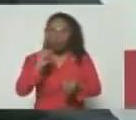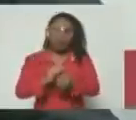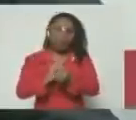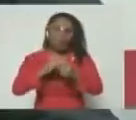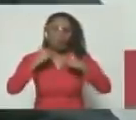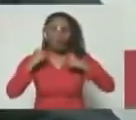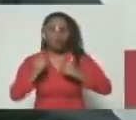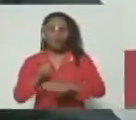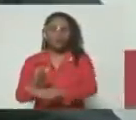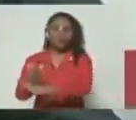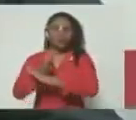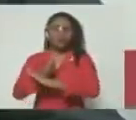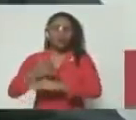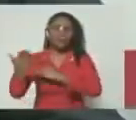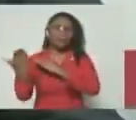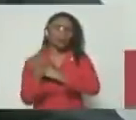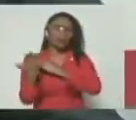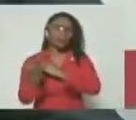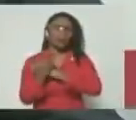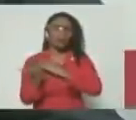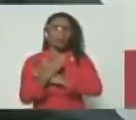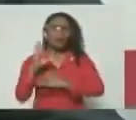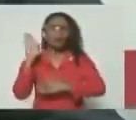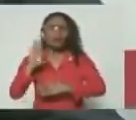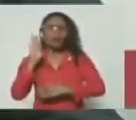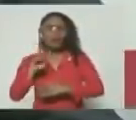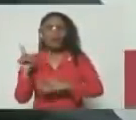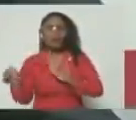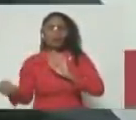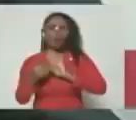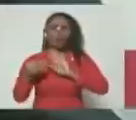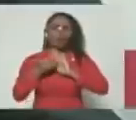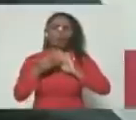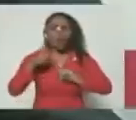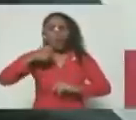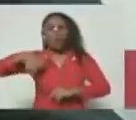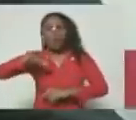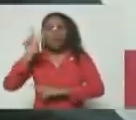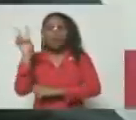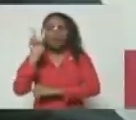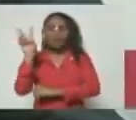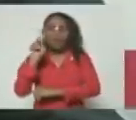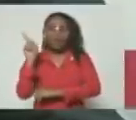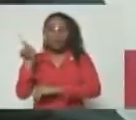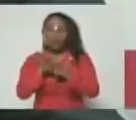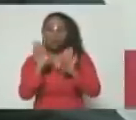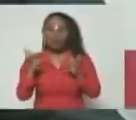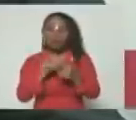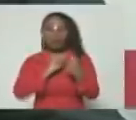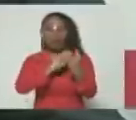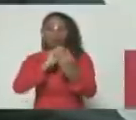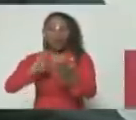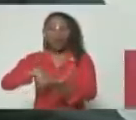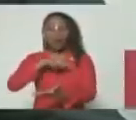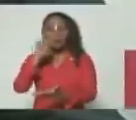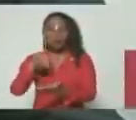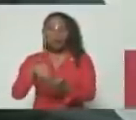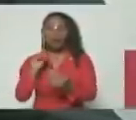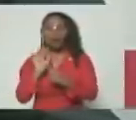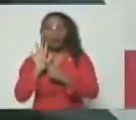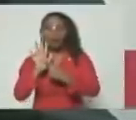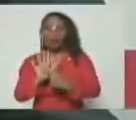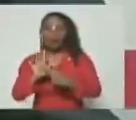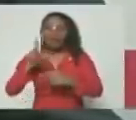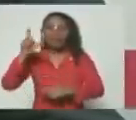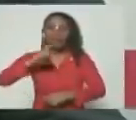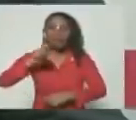y sanciones ilegales en contra de todo el pueblo de Venezuela. Esa mesa de diálogo nacional planteó la